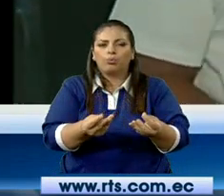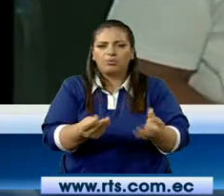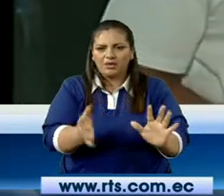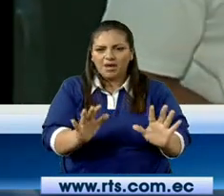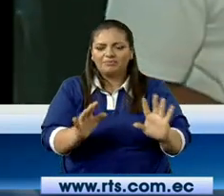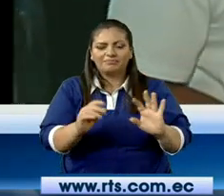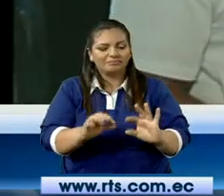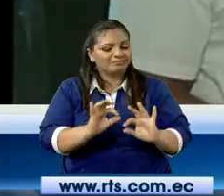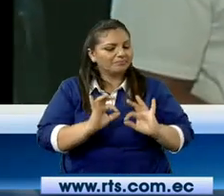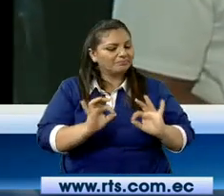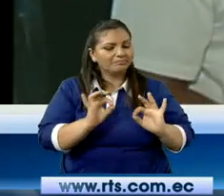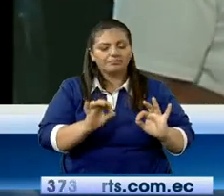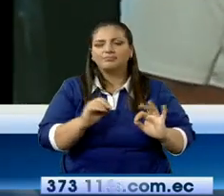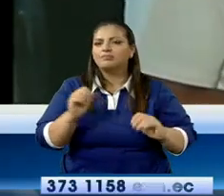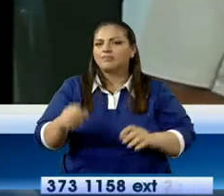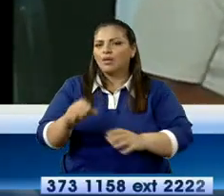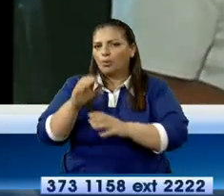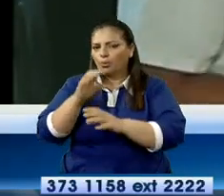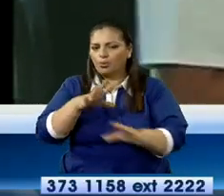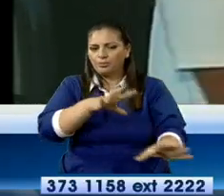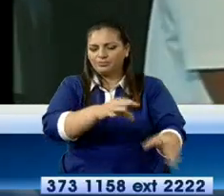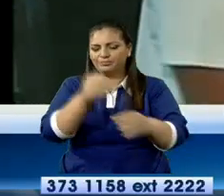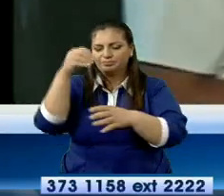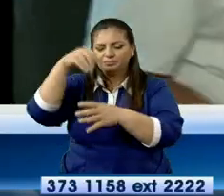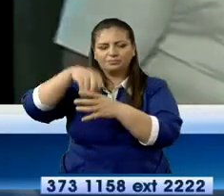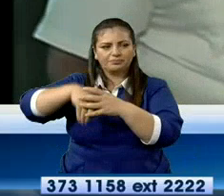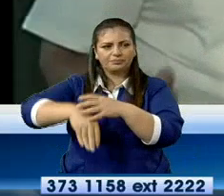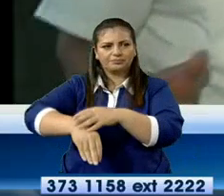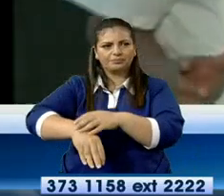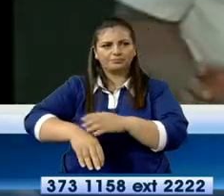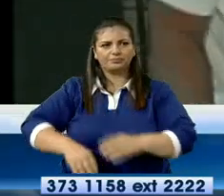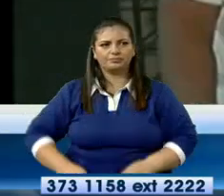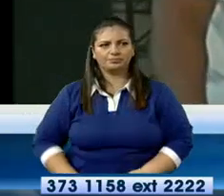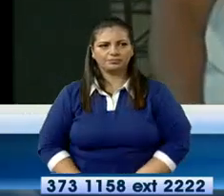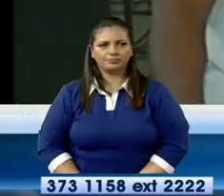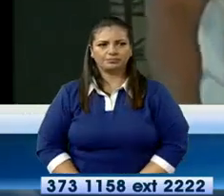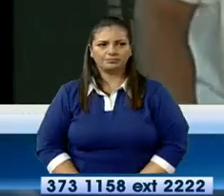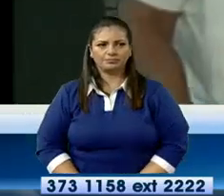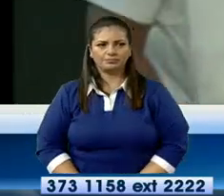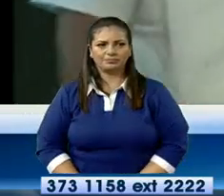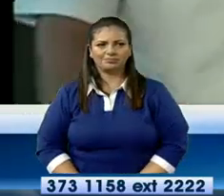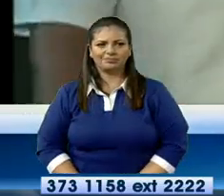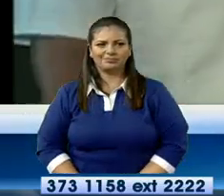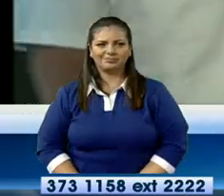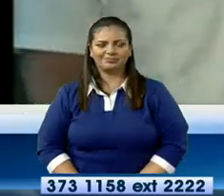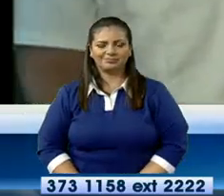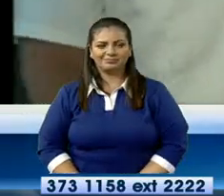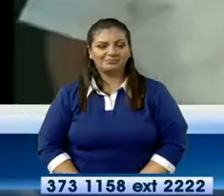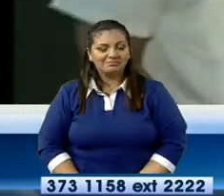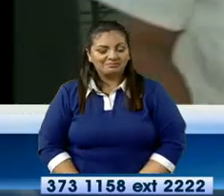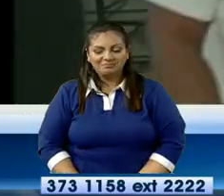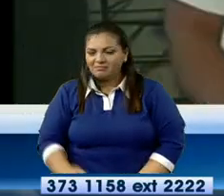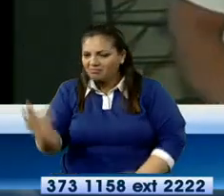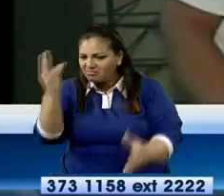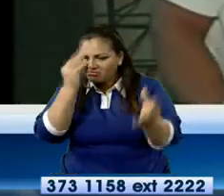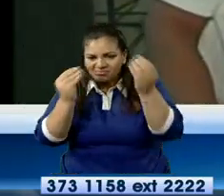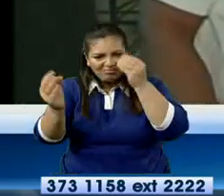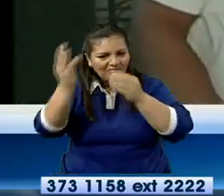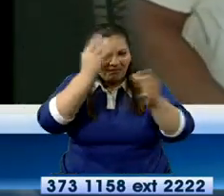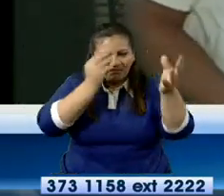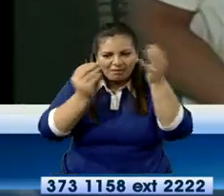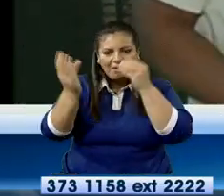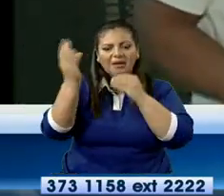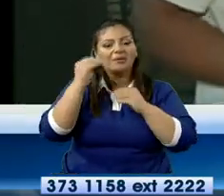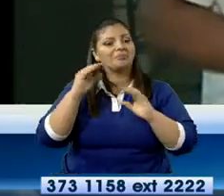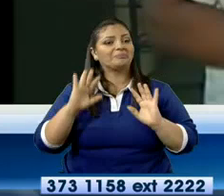vaya a chupar. Bueno, usted ya sabe. Usted ya aprendió con nosotros bastante. Yo ya soy alumno de ustedes. Ya me falta nomás venir y amasar. Bueno, nada más.